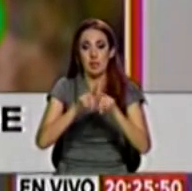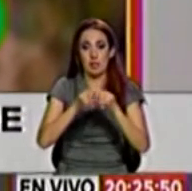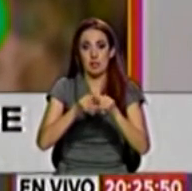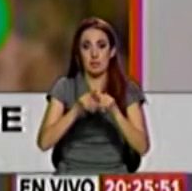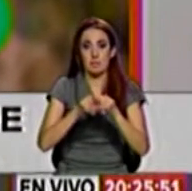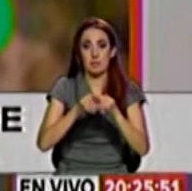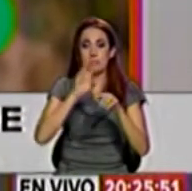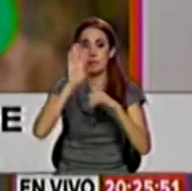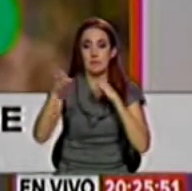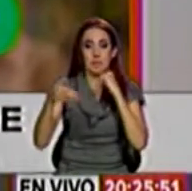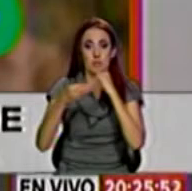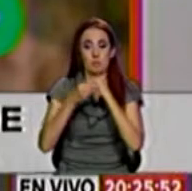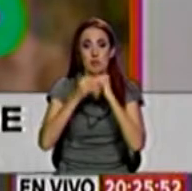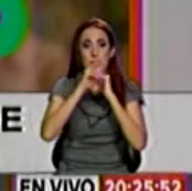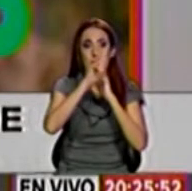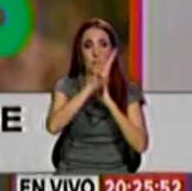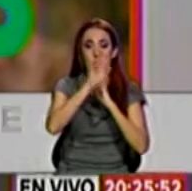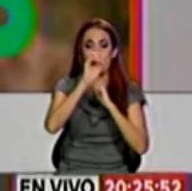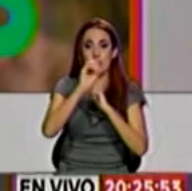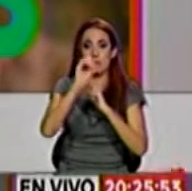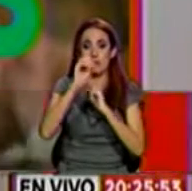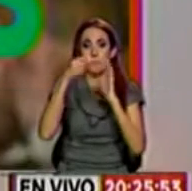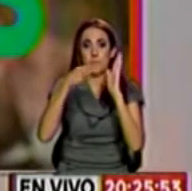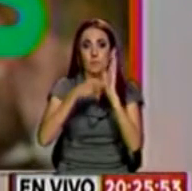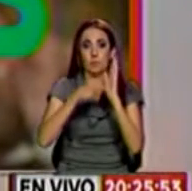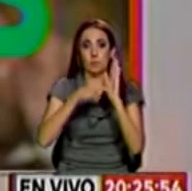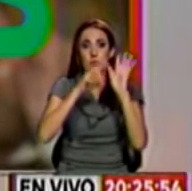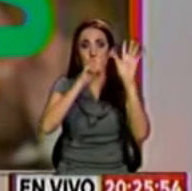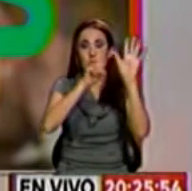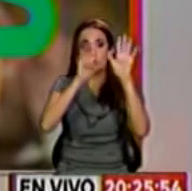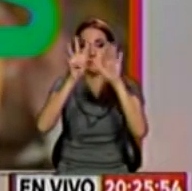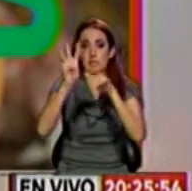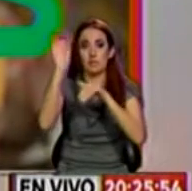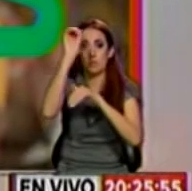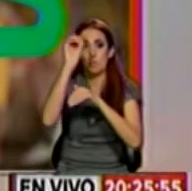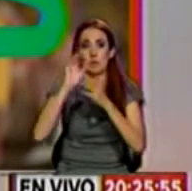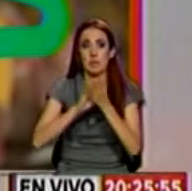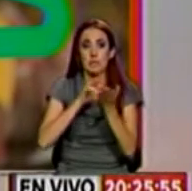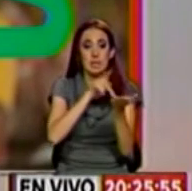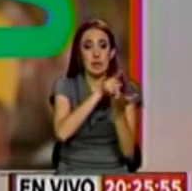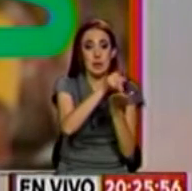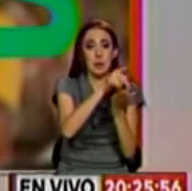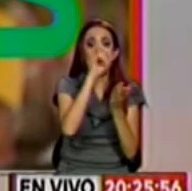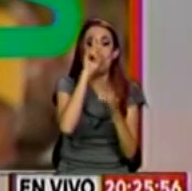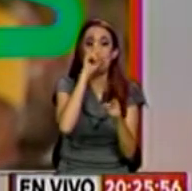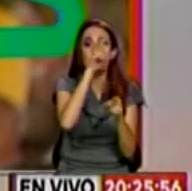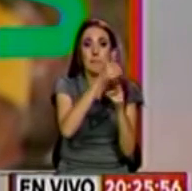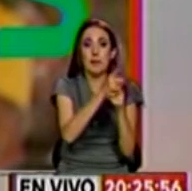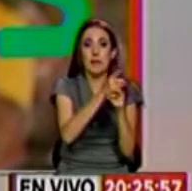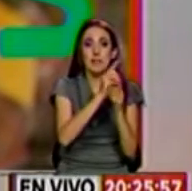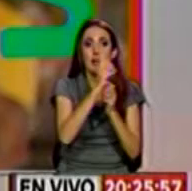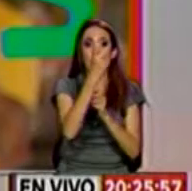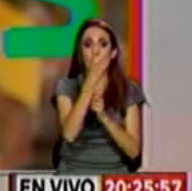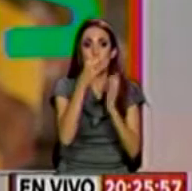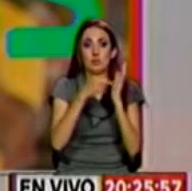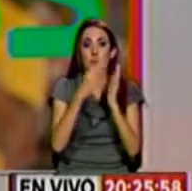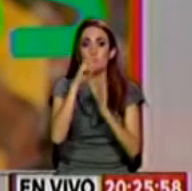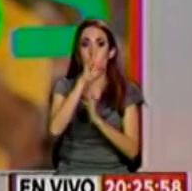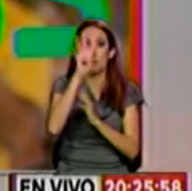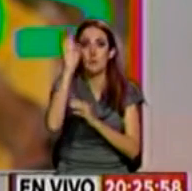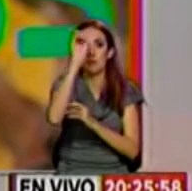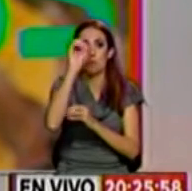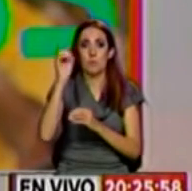del 20.69%. El empleado paga el 9.45 y la empresa el resto. El aporte será de